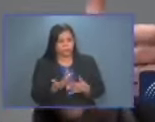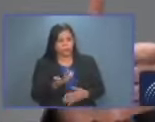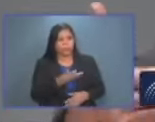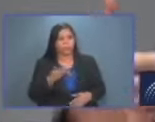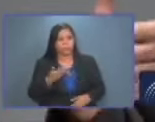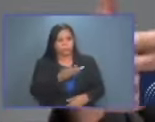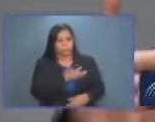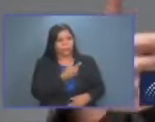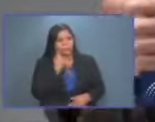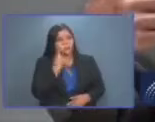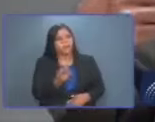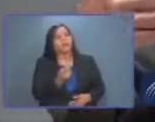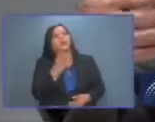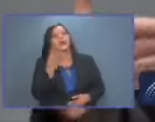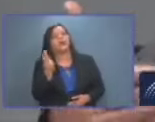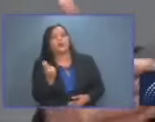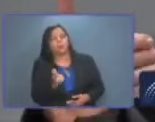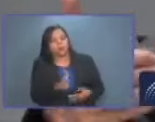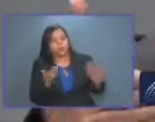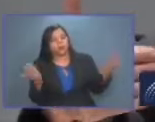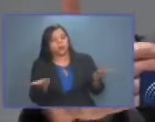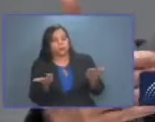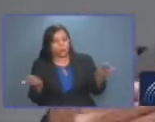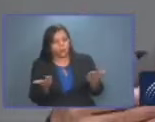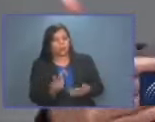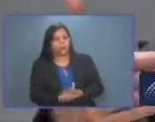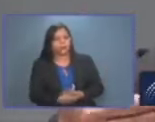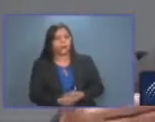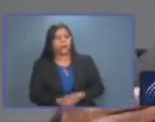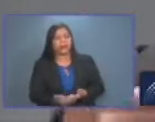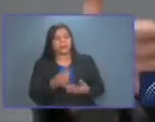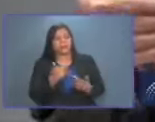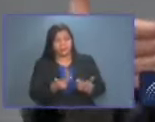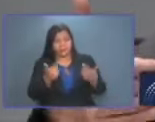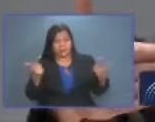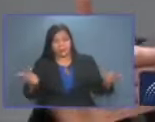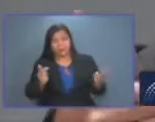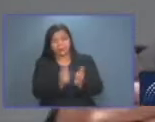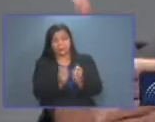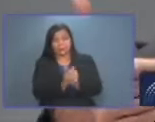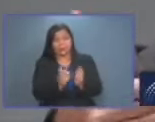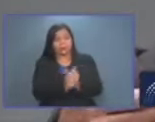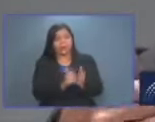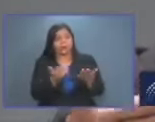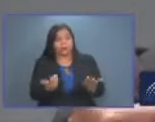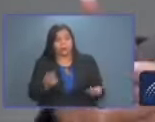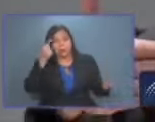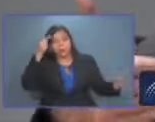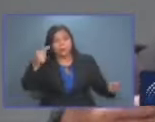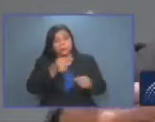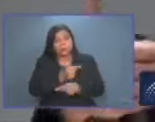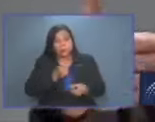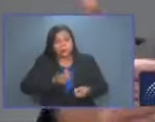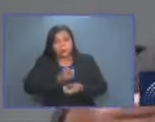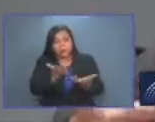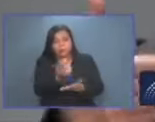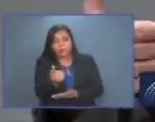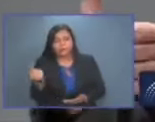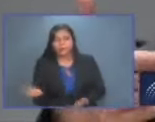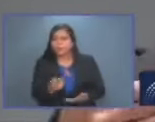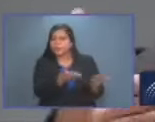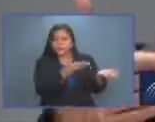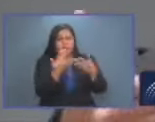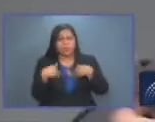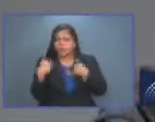está haciendo una falta grave porque está confundiendo a la población no donó